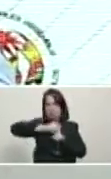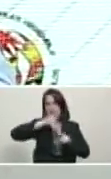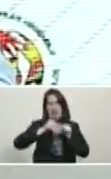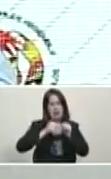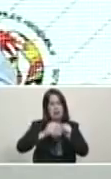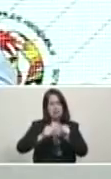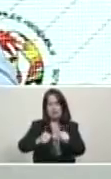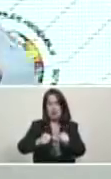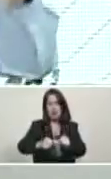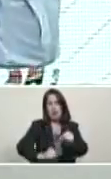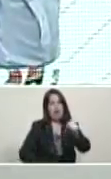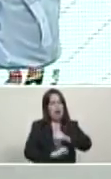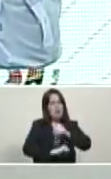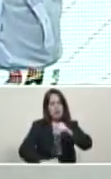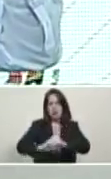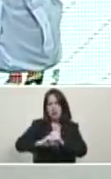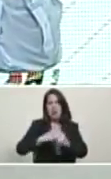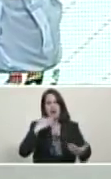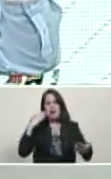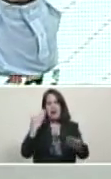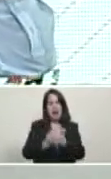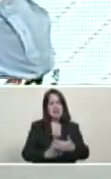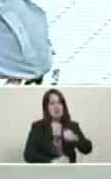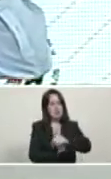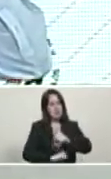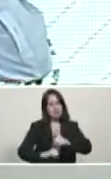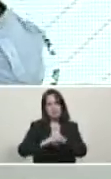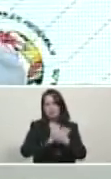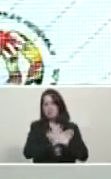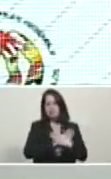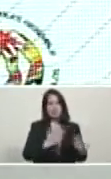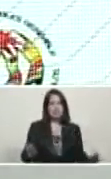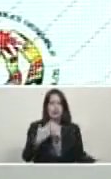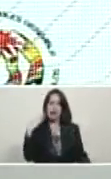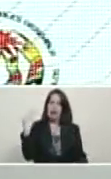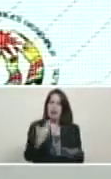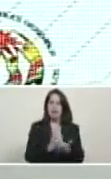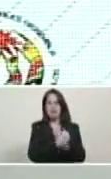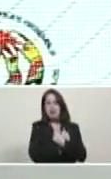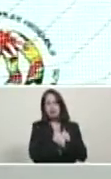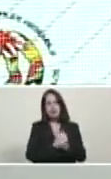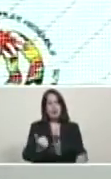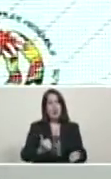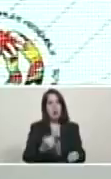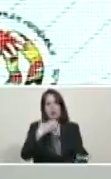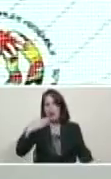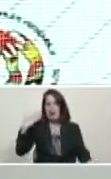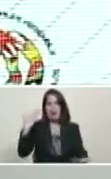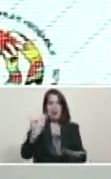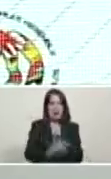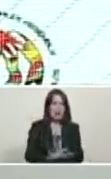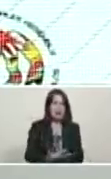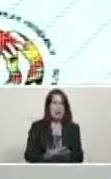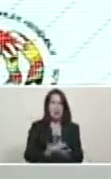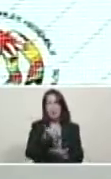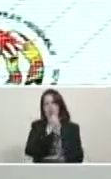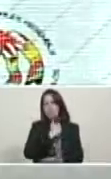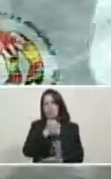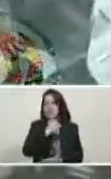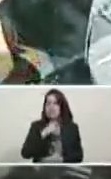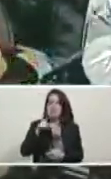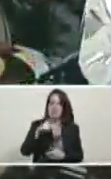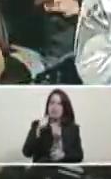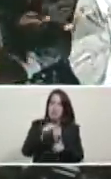estamos en solidaridad gracias por su solidaridad gracias por su amor gracias por su interés ahí perseverancia